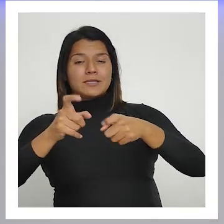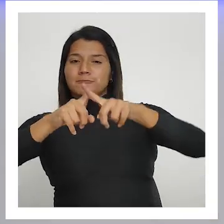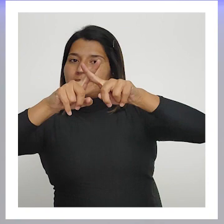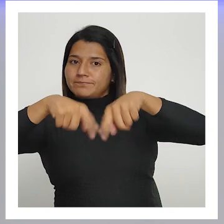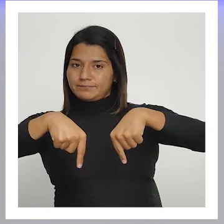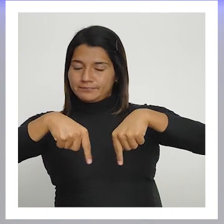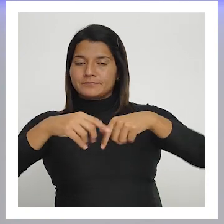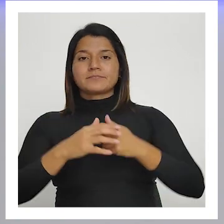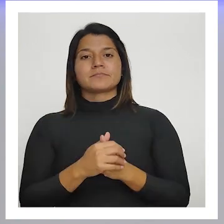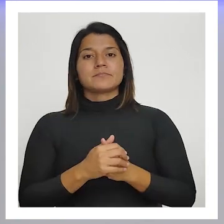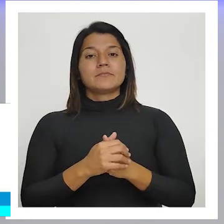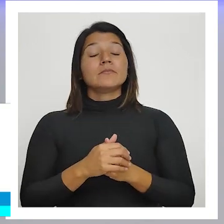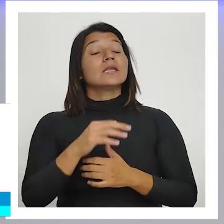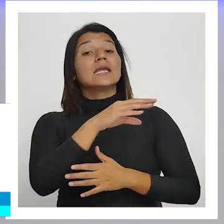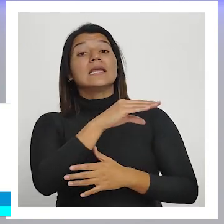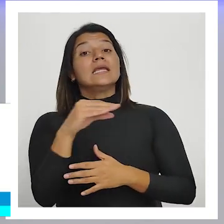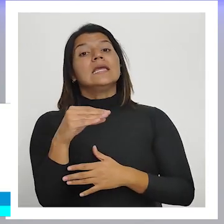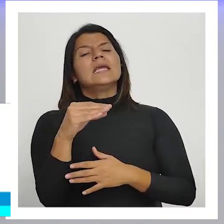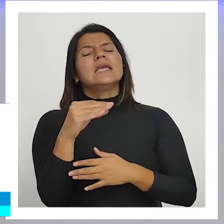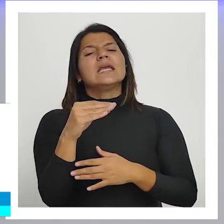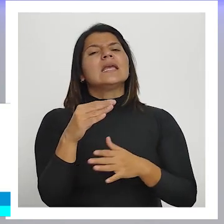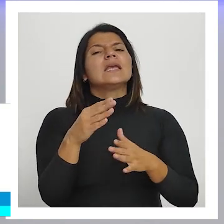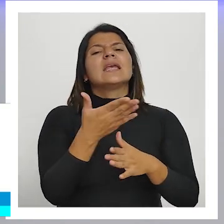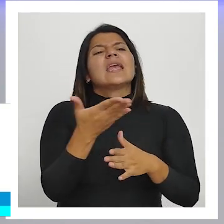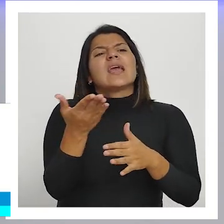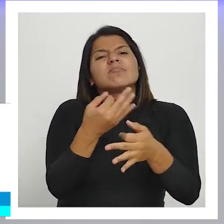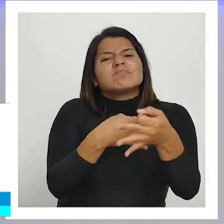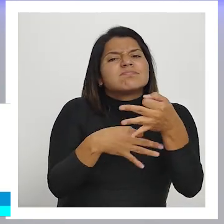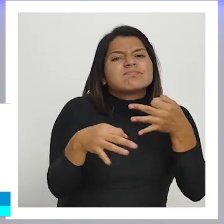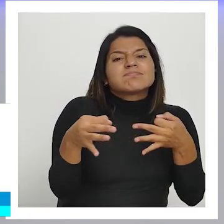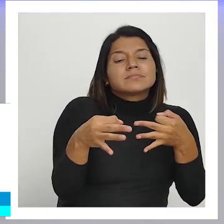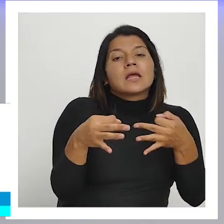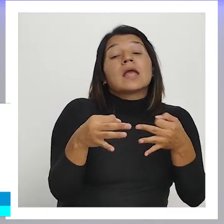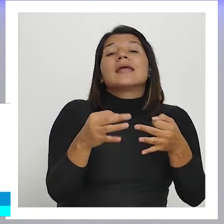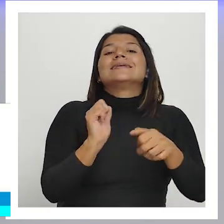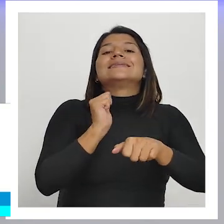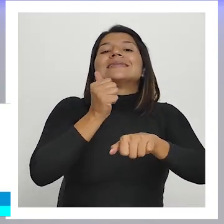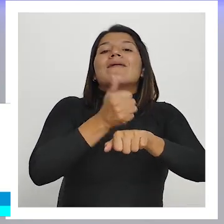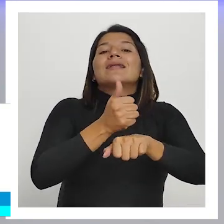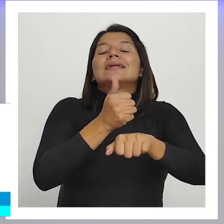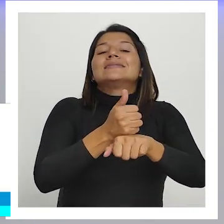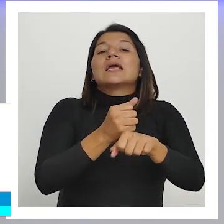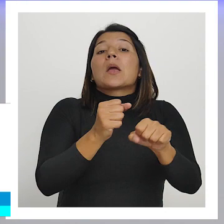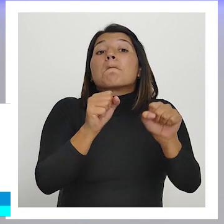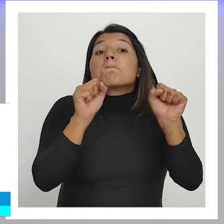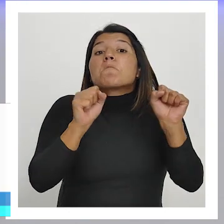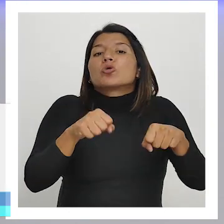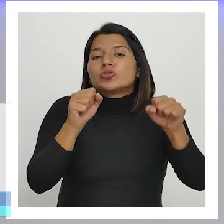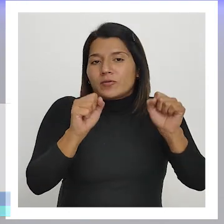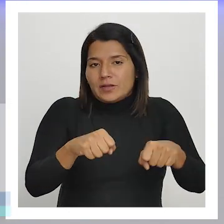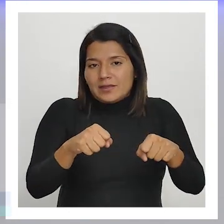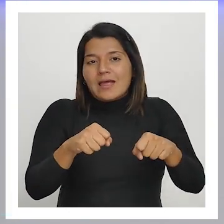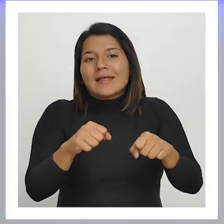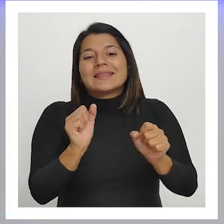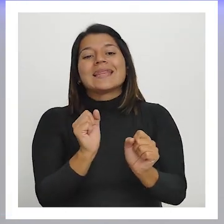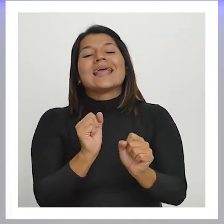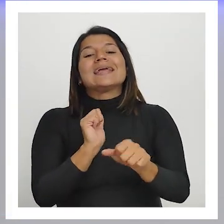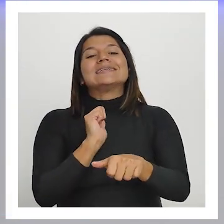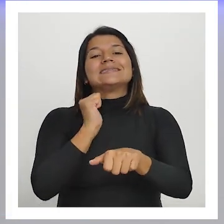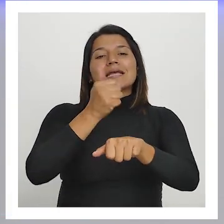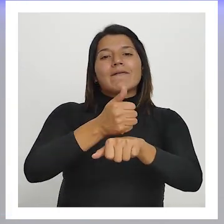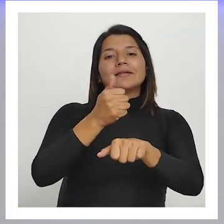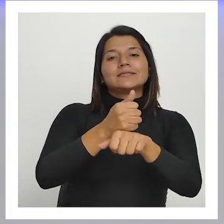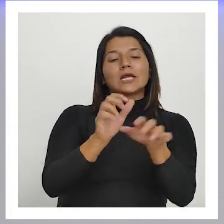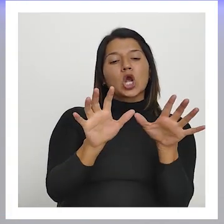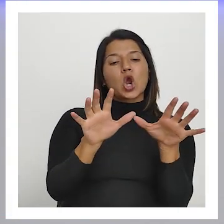administración, ¿verdad? Y lo que viene es a establecer la posibilidad de que se generen órganos consultivos